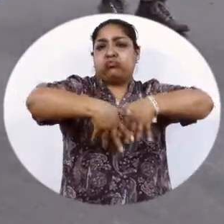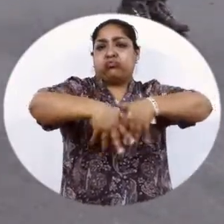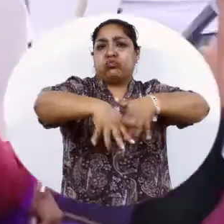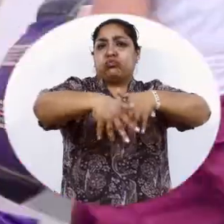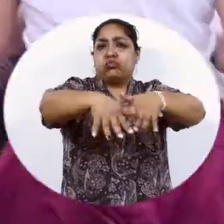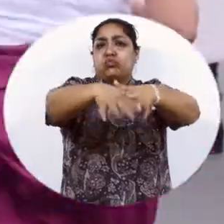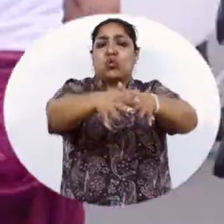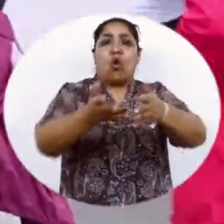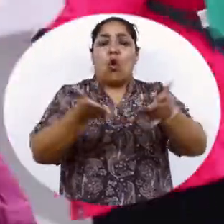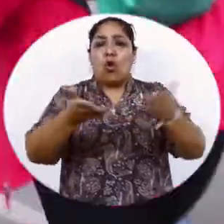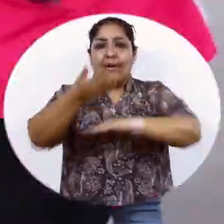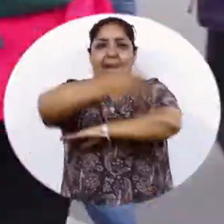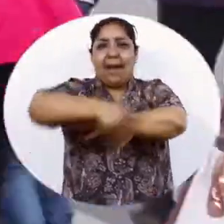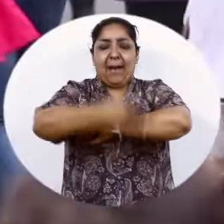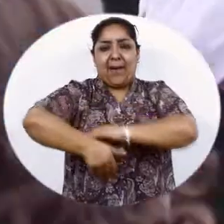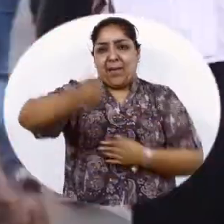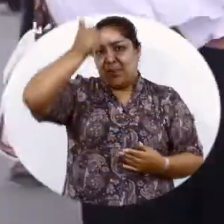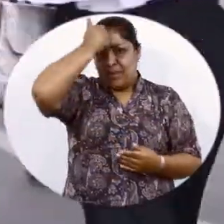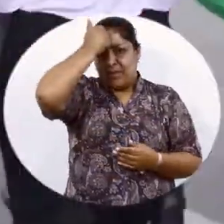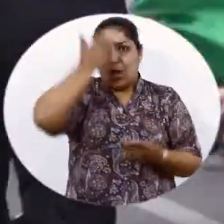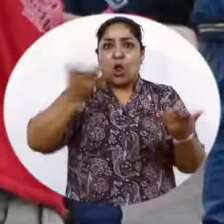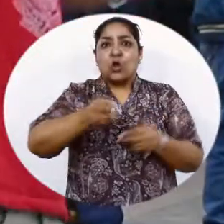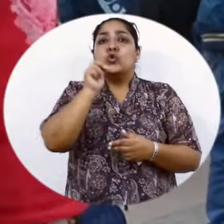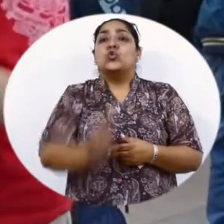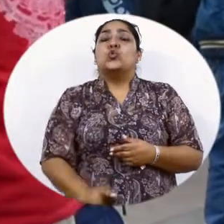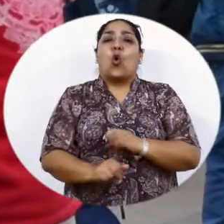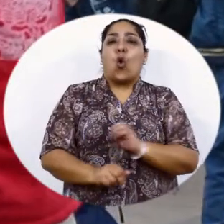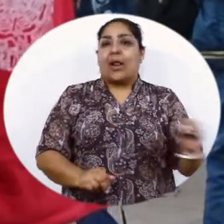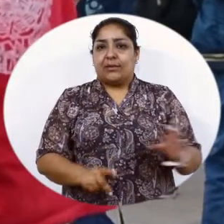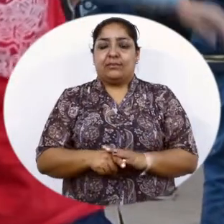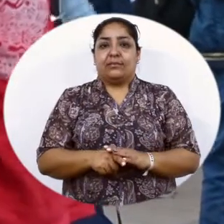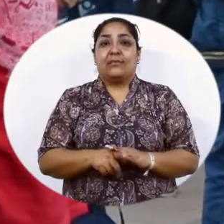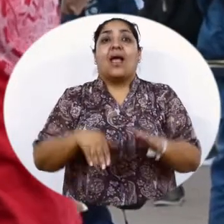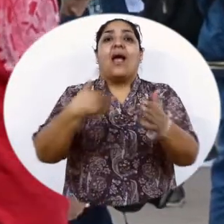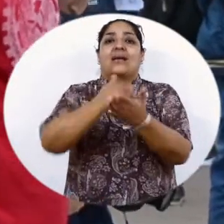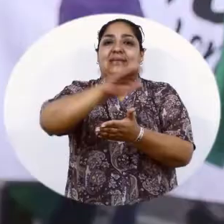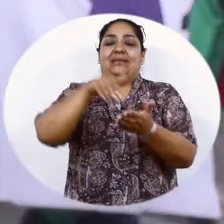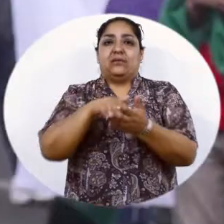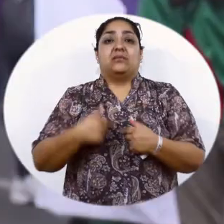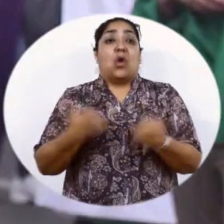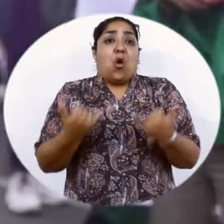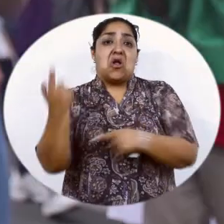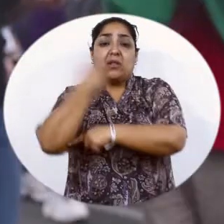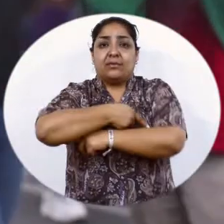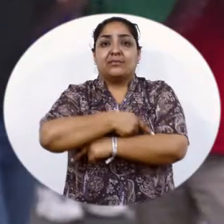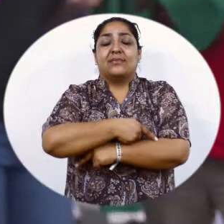multitudinaria marcha que recorrió las principales calles desde el sector suroriental hasta el centro de pasto